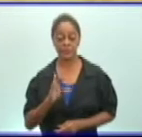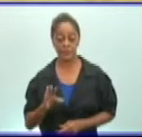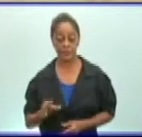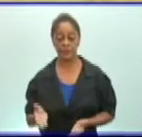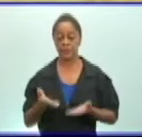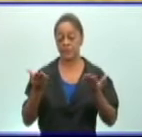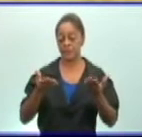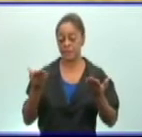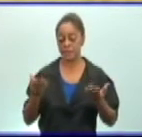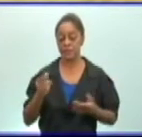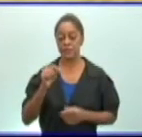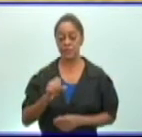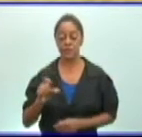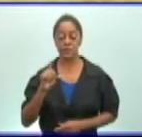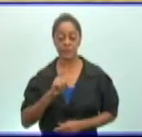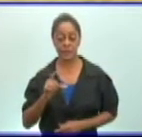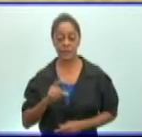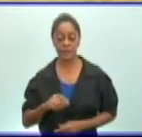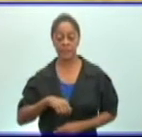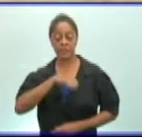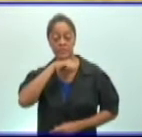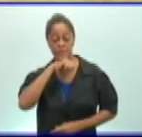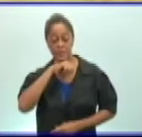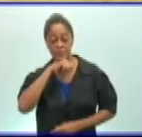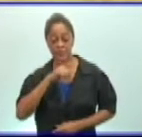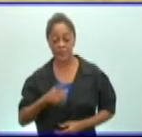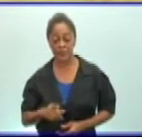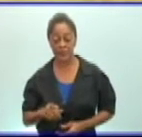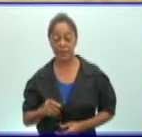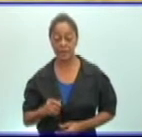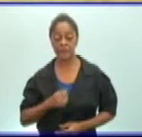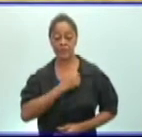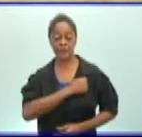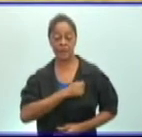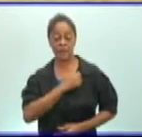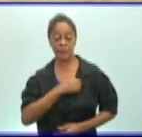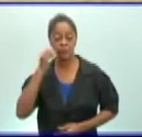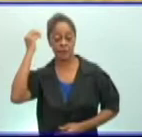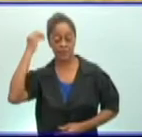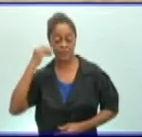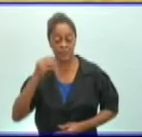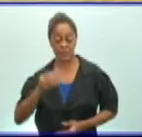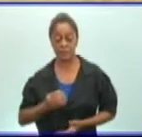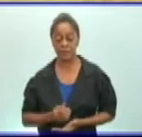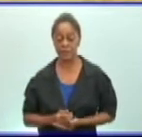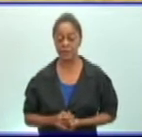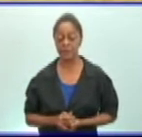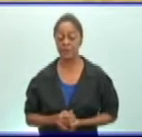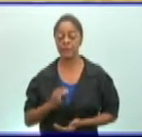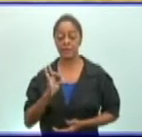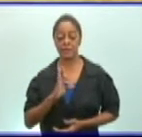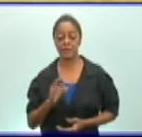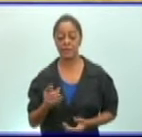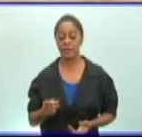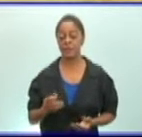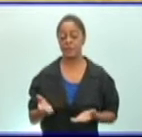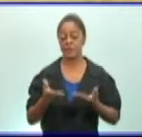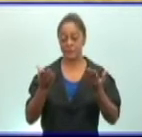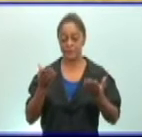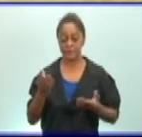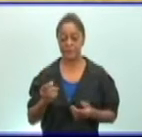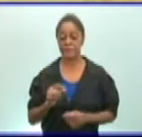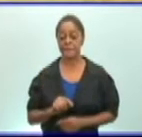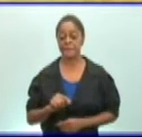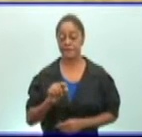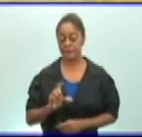desarrollo de esa ciencia madre, amor a la sabiduría, decían ellos cuando se referían a la filosofía, pues va a desarrollarse en Asia Menor a partir